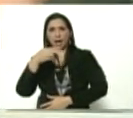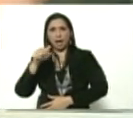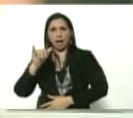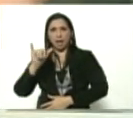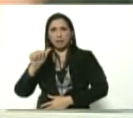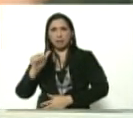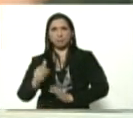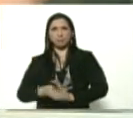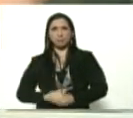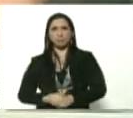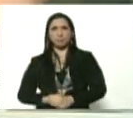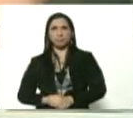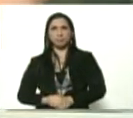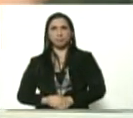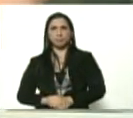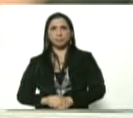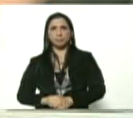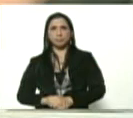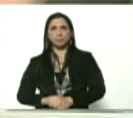Haifa al-Aissami.